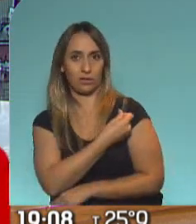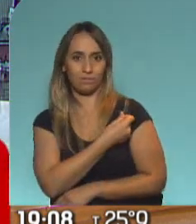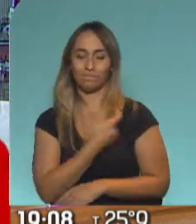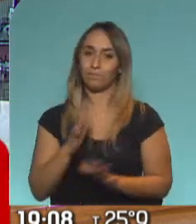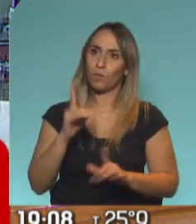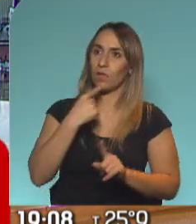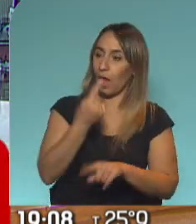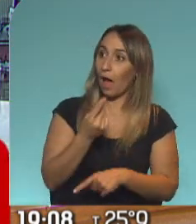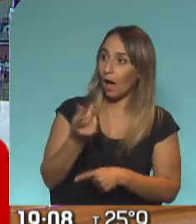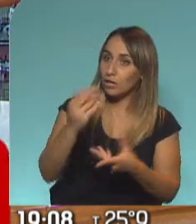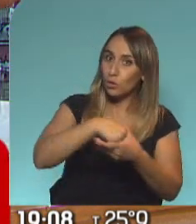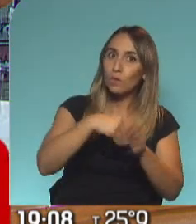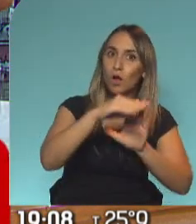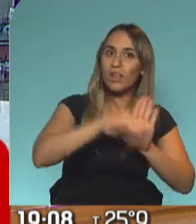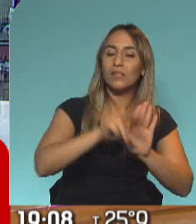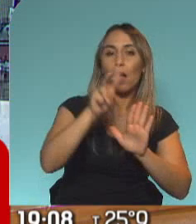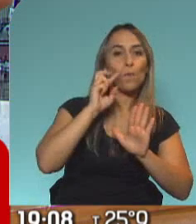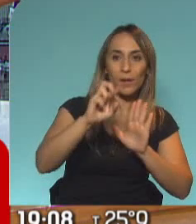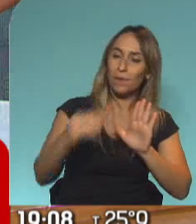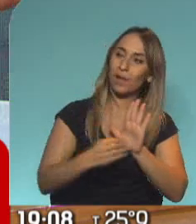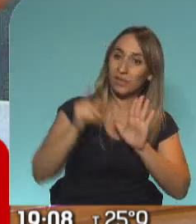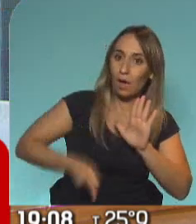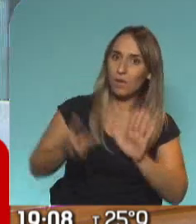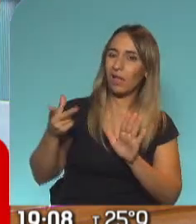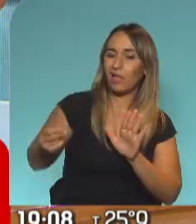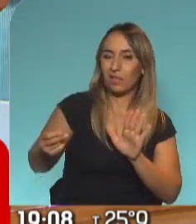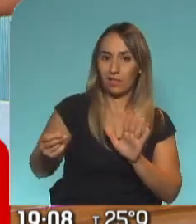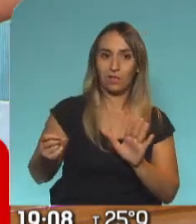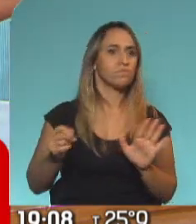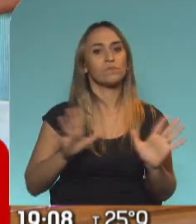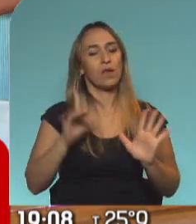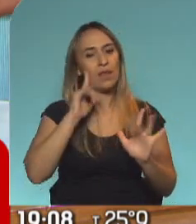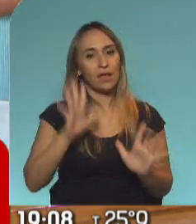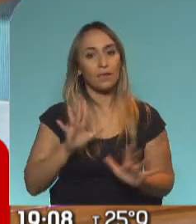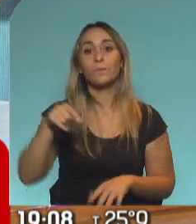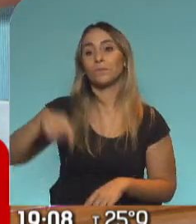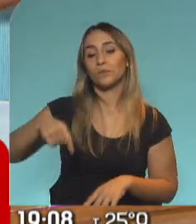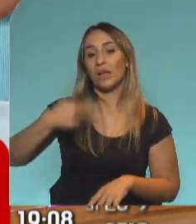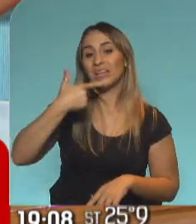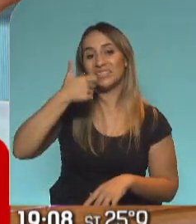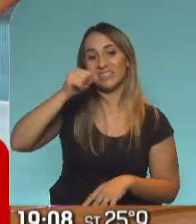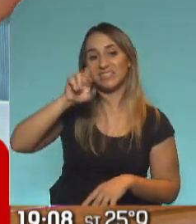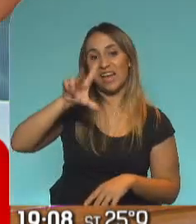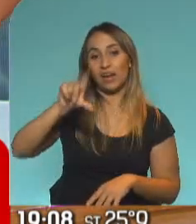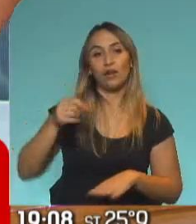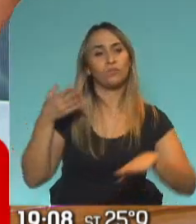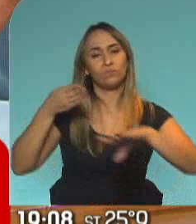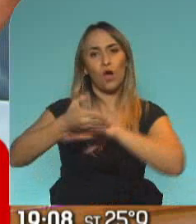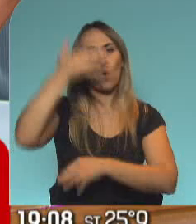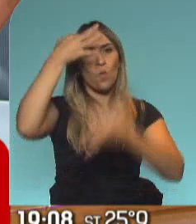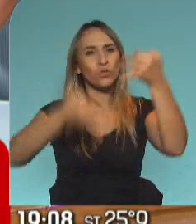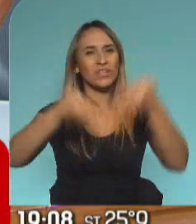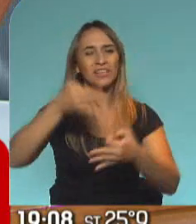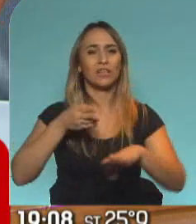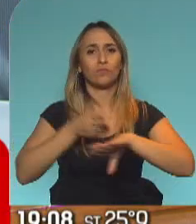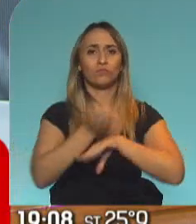pero aparentemente nada tenía que ver y lo que expresó hoy ante la justicia Beatriz Arlo es algo absolutamente diferente, Néstor. Una declaración